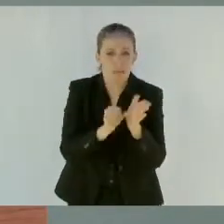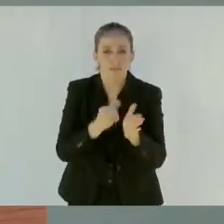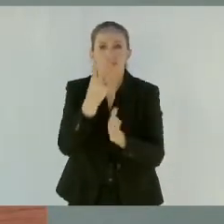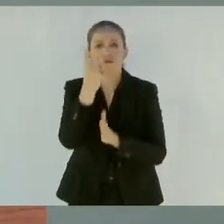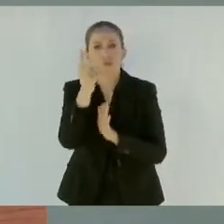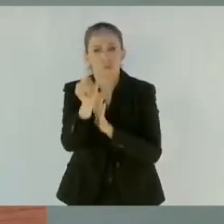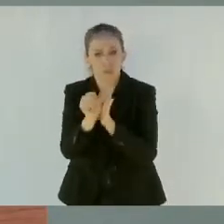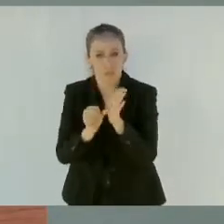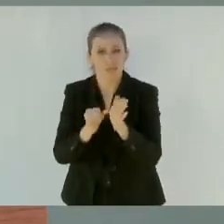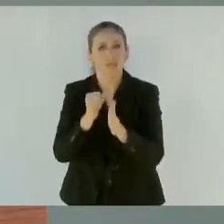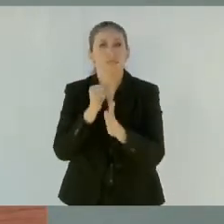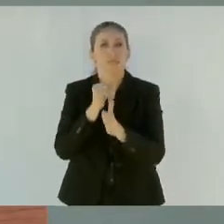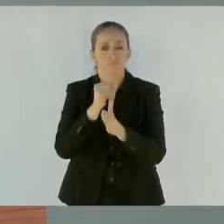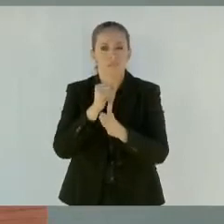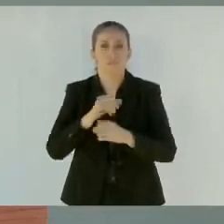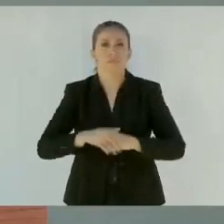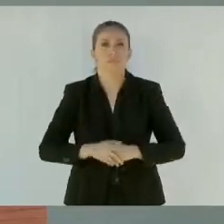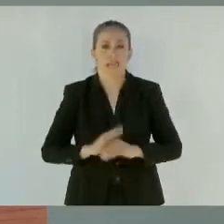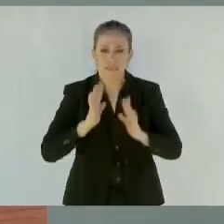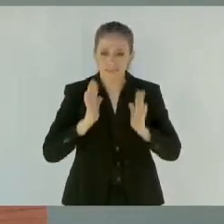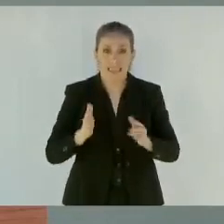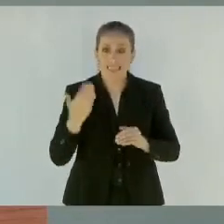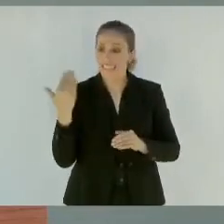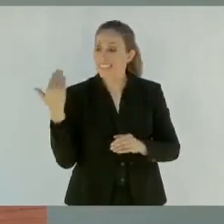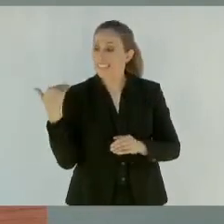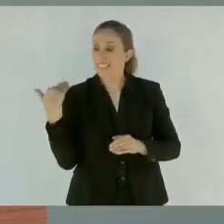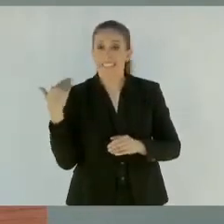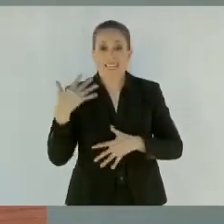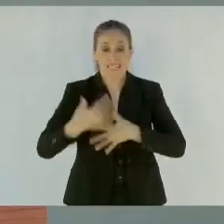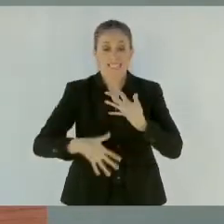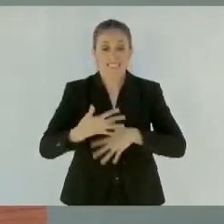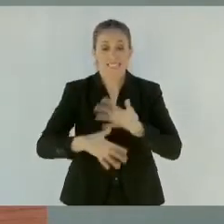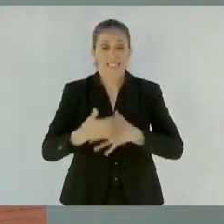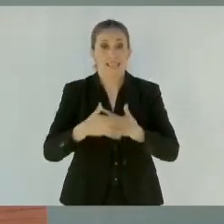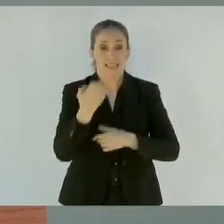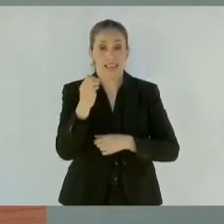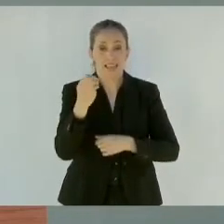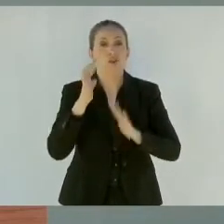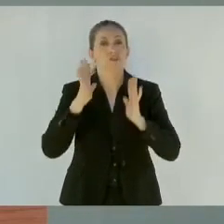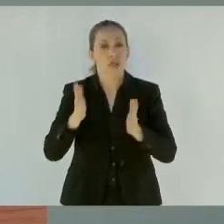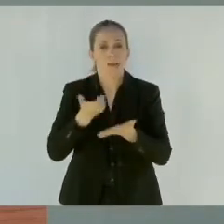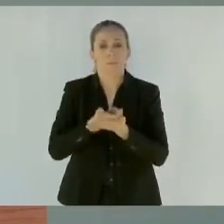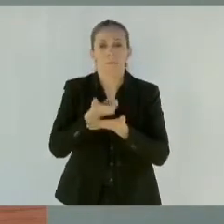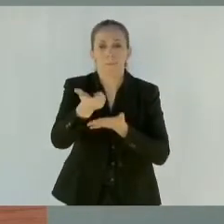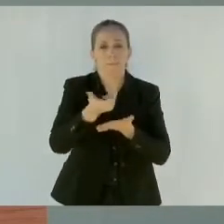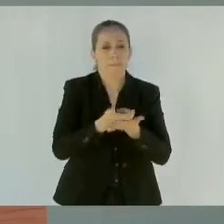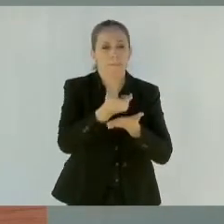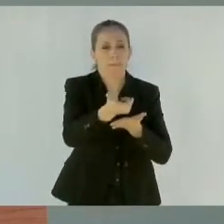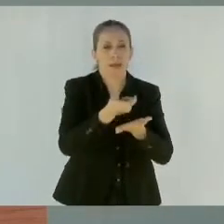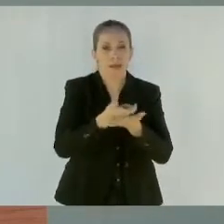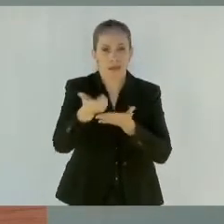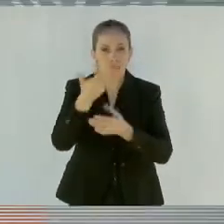depositado lo del bimestre, enero, febrero. También